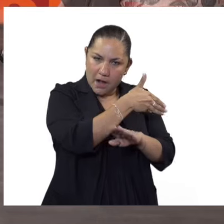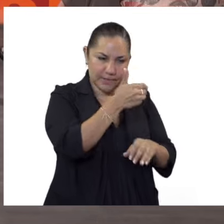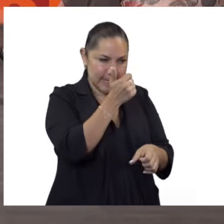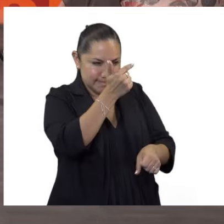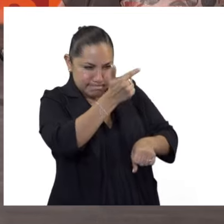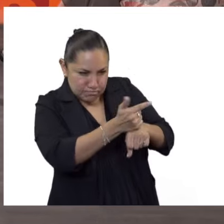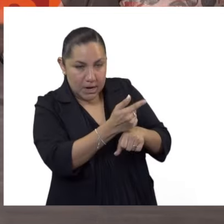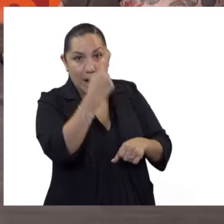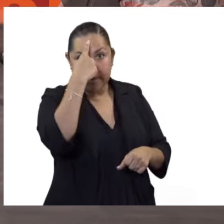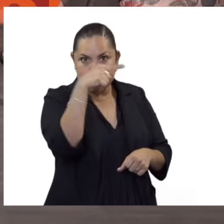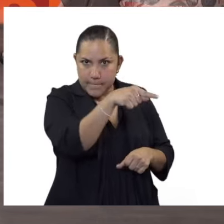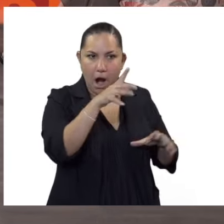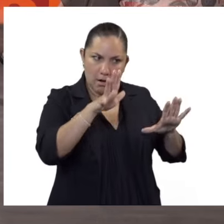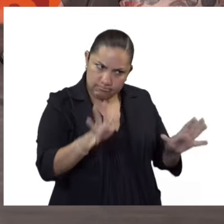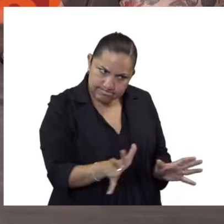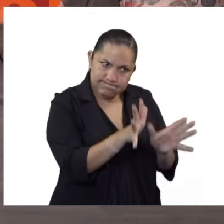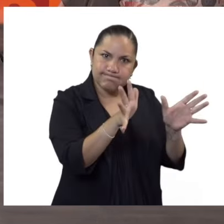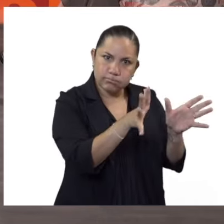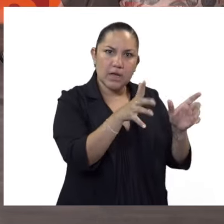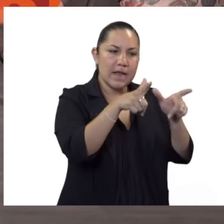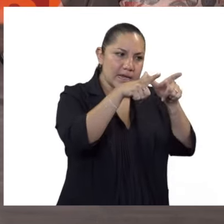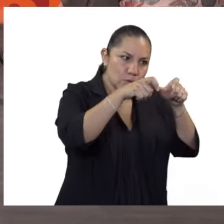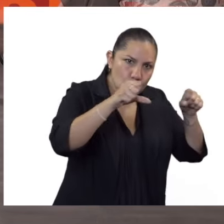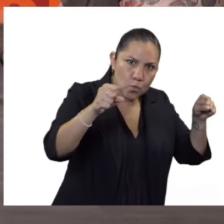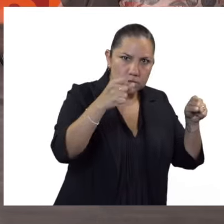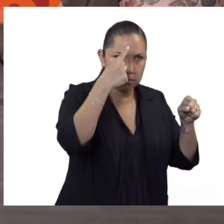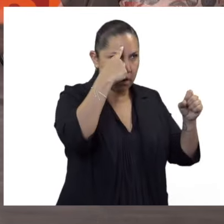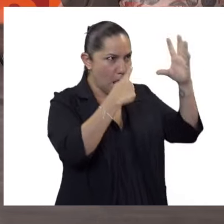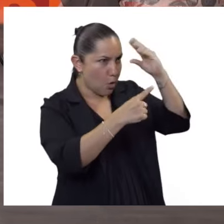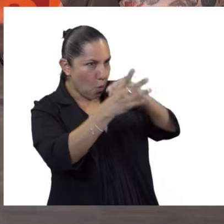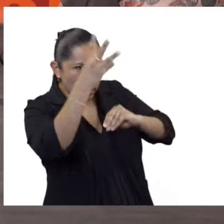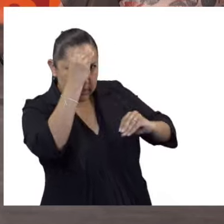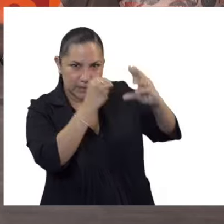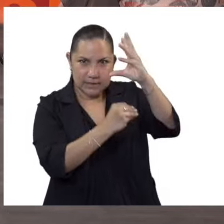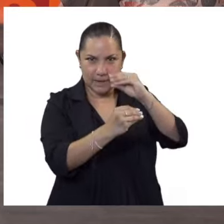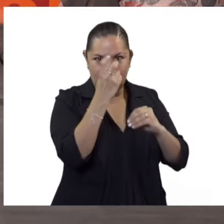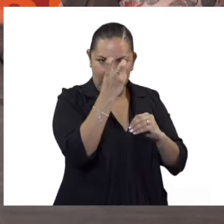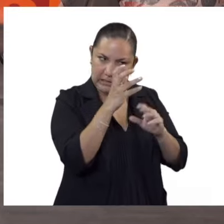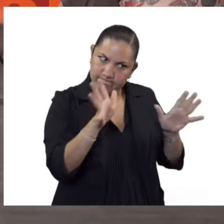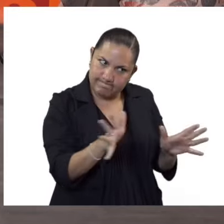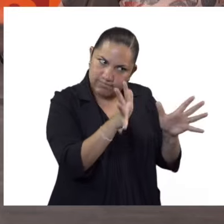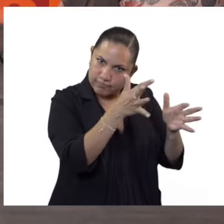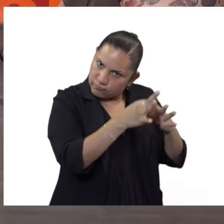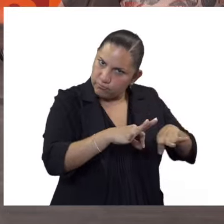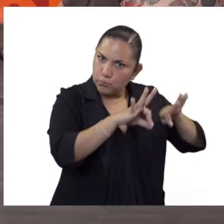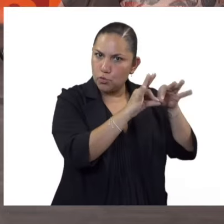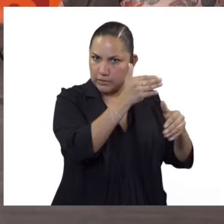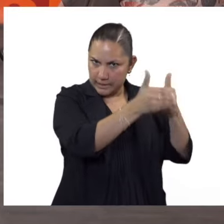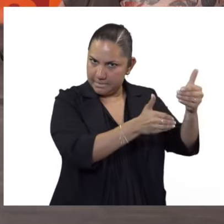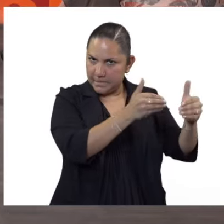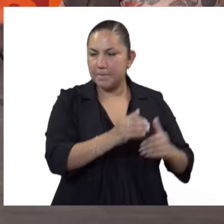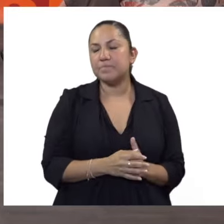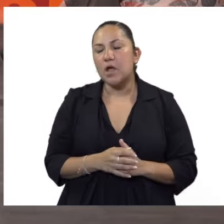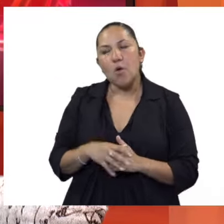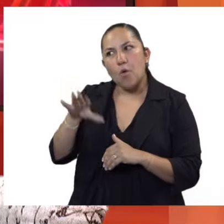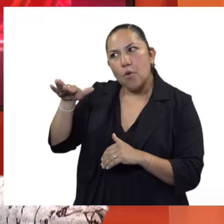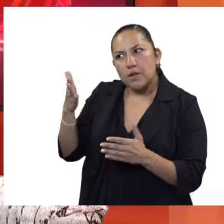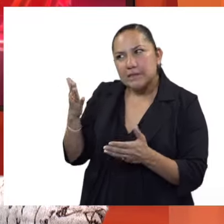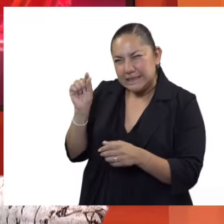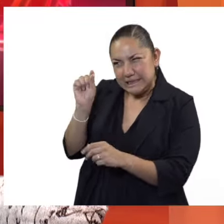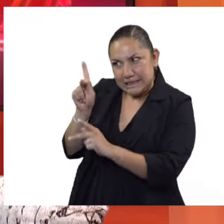habilidades lingüísticas y habilidades cogas te voy a tener que interrumpir porque nos vamos a tener que una breve